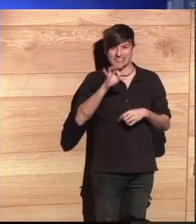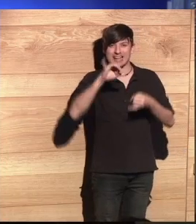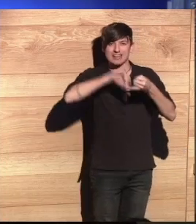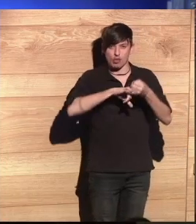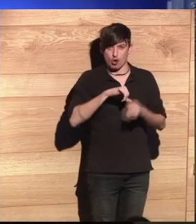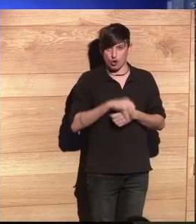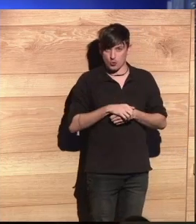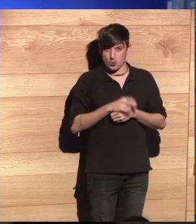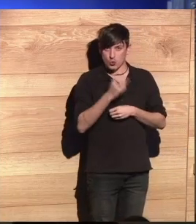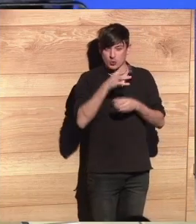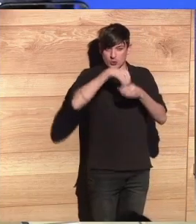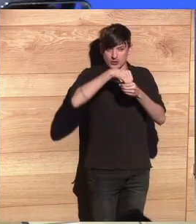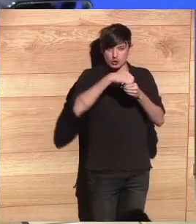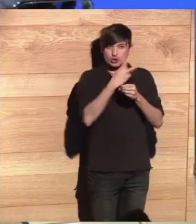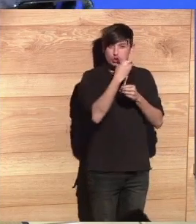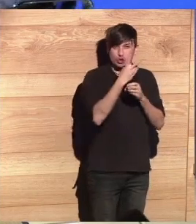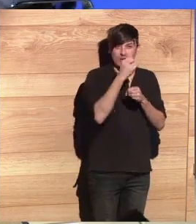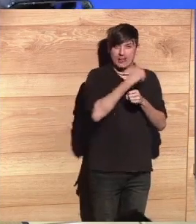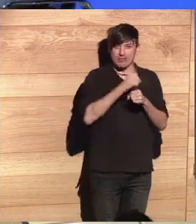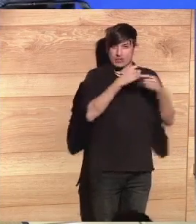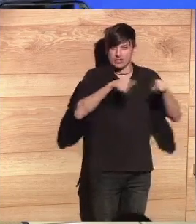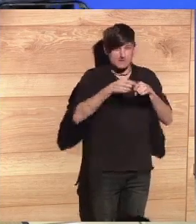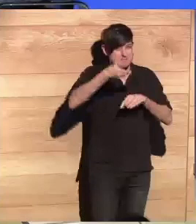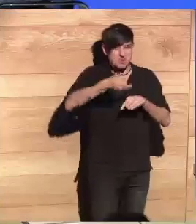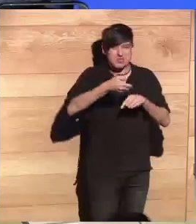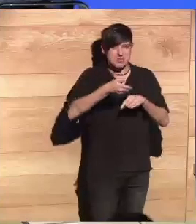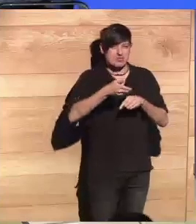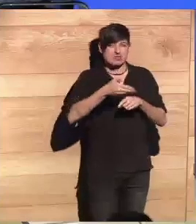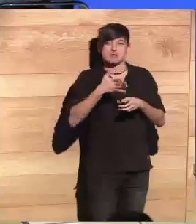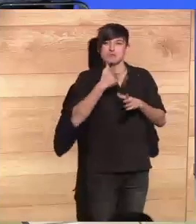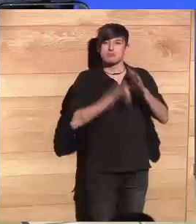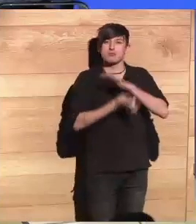dos obras esenciales del repertorio de la música española de Manuel de Falla,